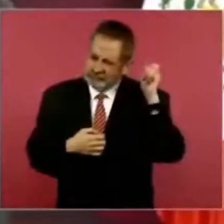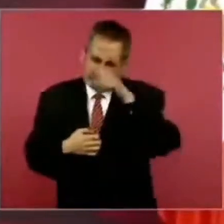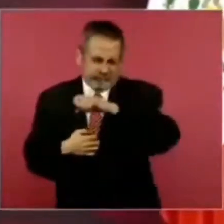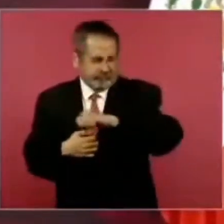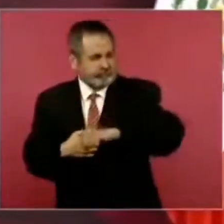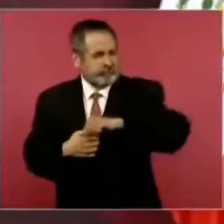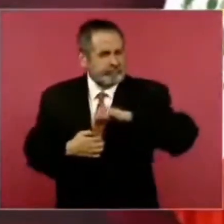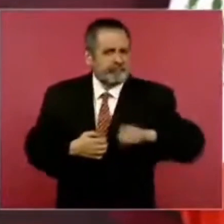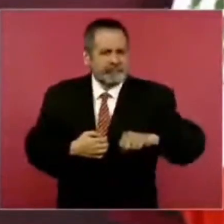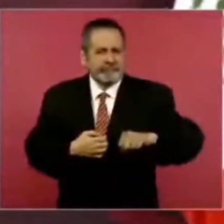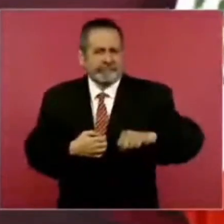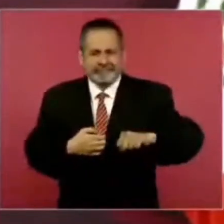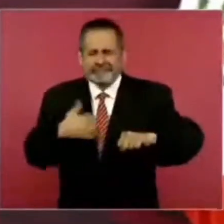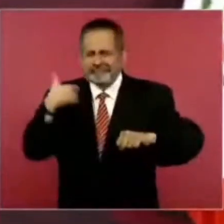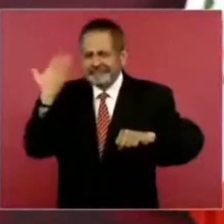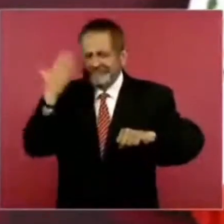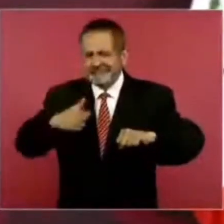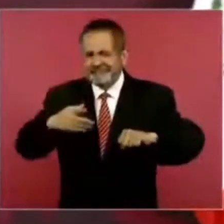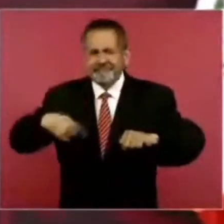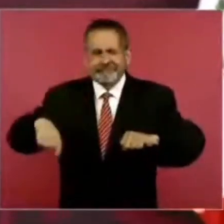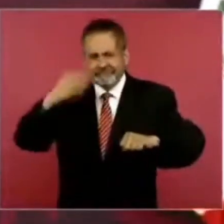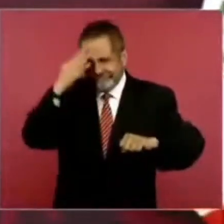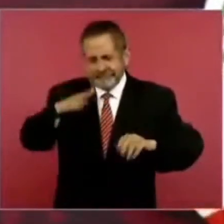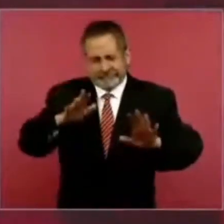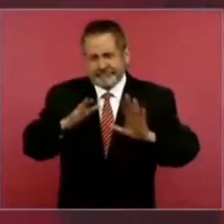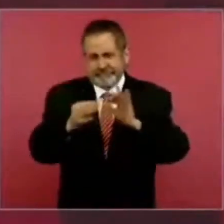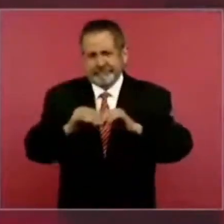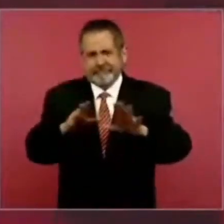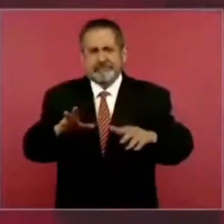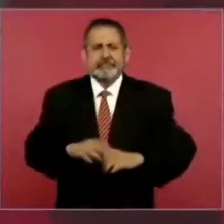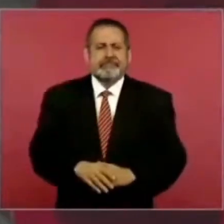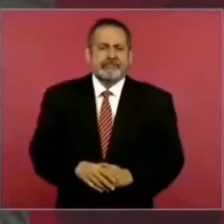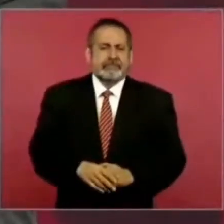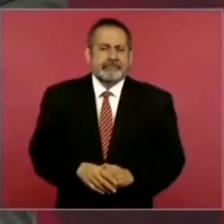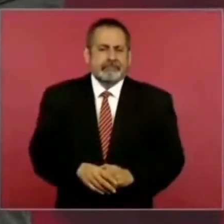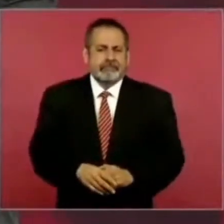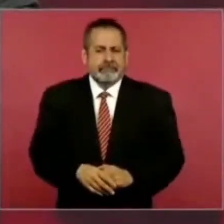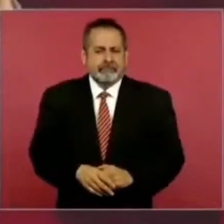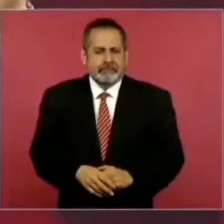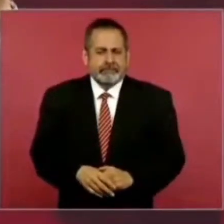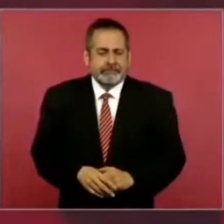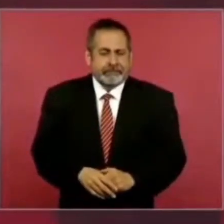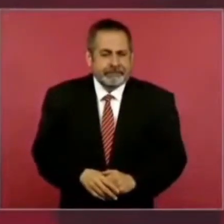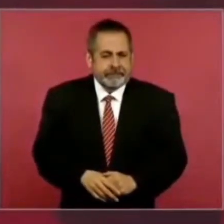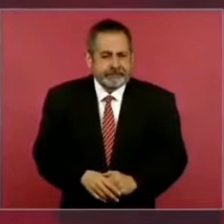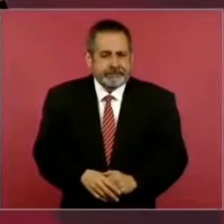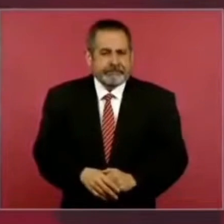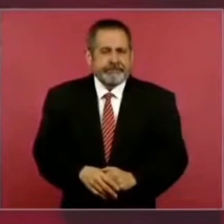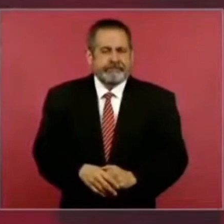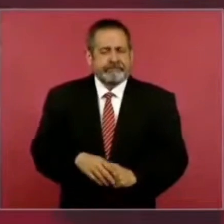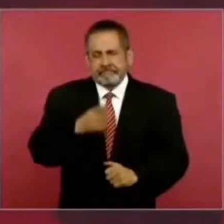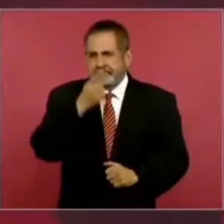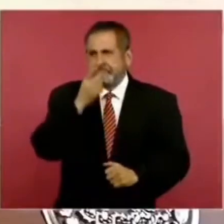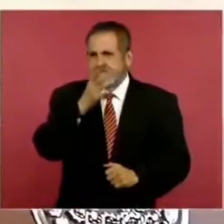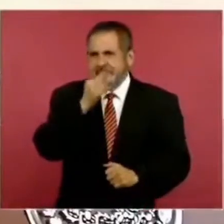dar, ya no se lo puedo decir, como se decía antes, porque